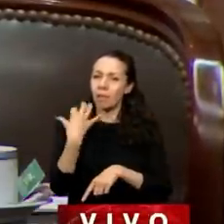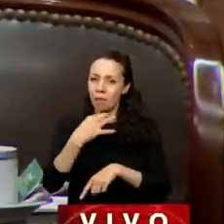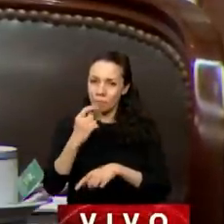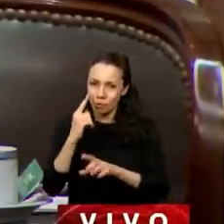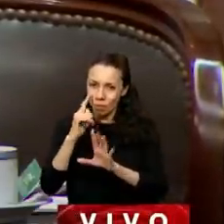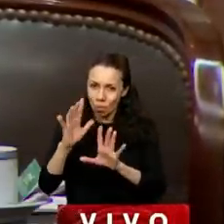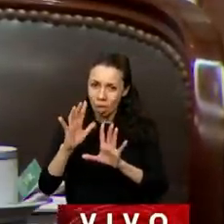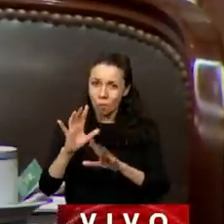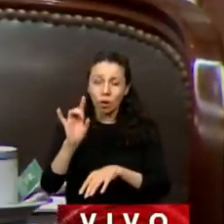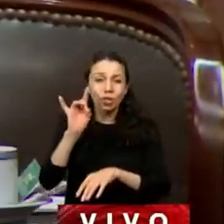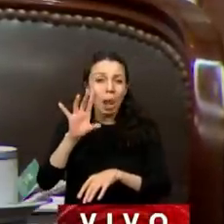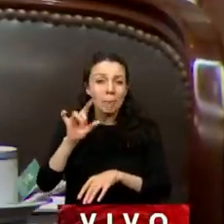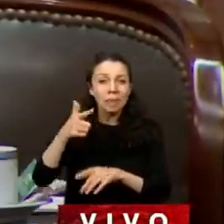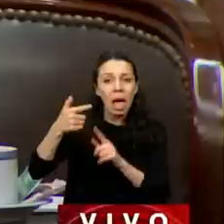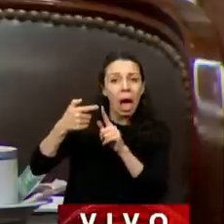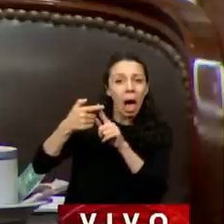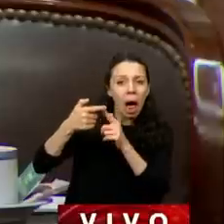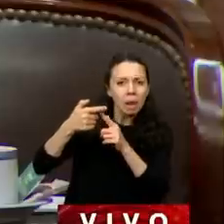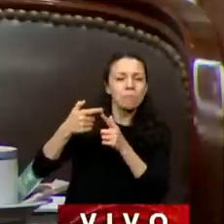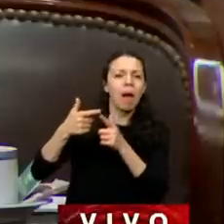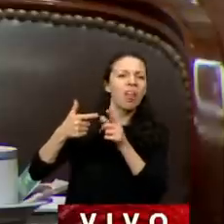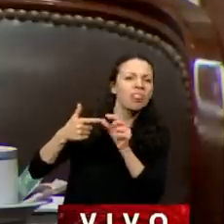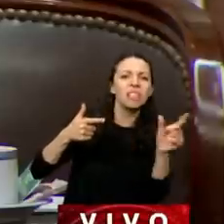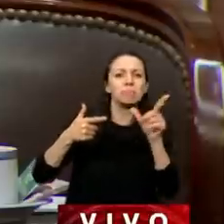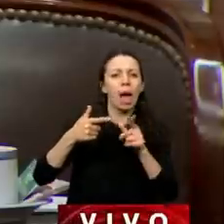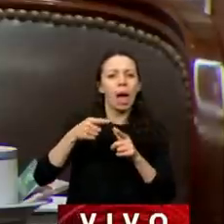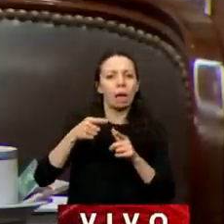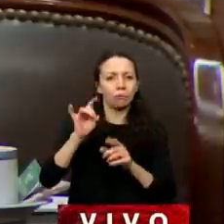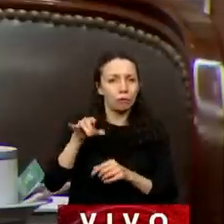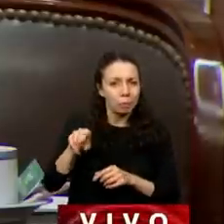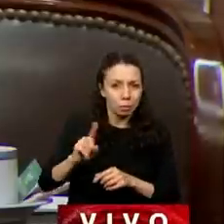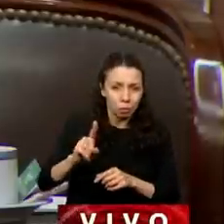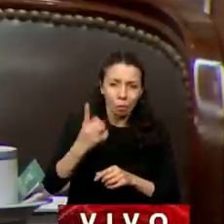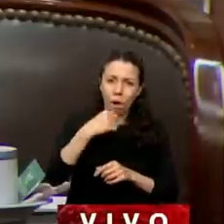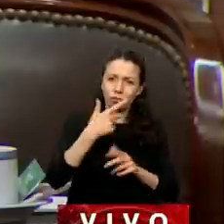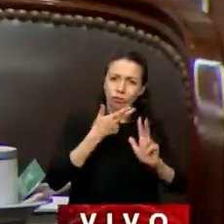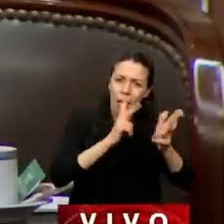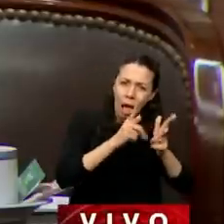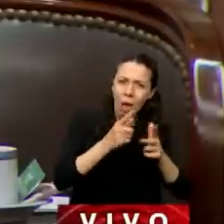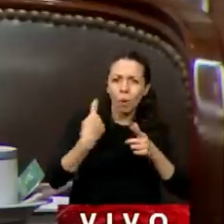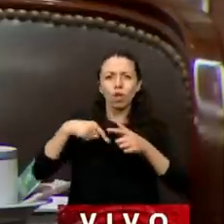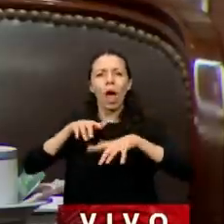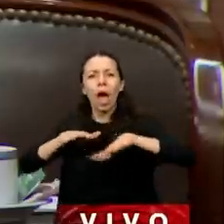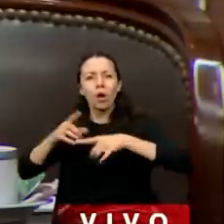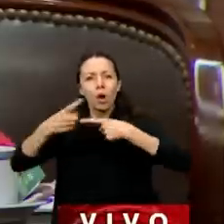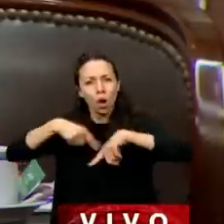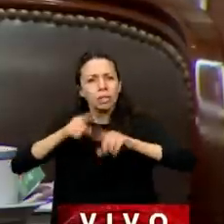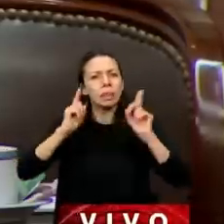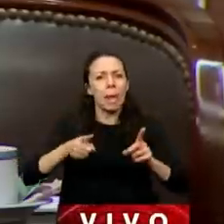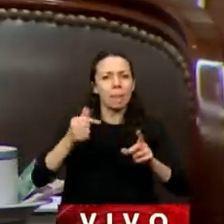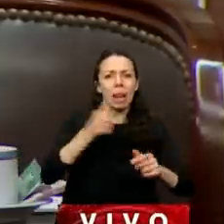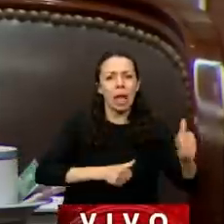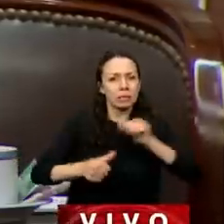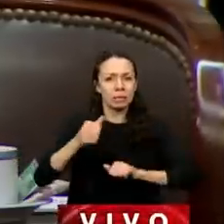solo las armas disparan, las palabras, las acciones, las ofensas disparan. Hace